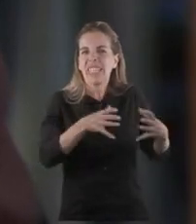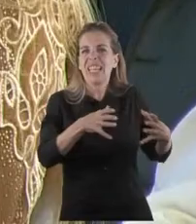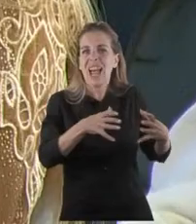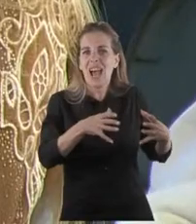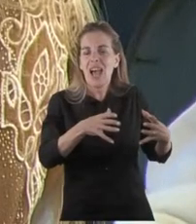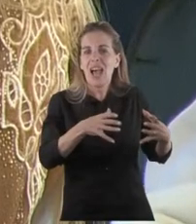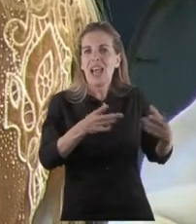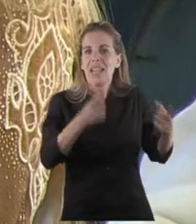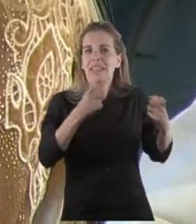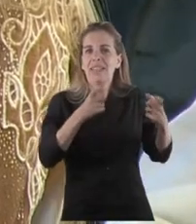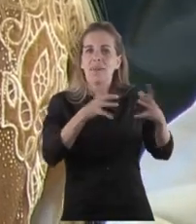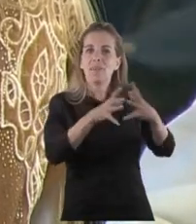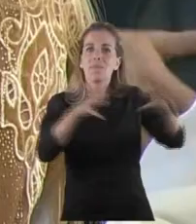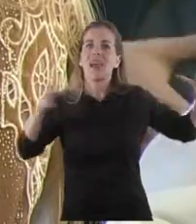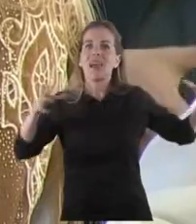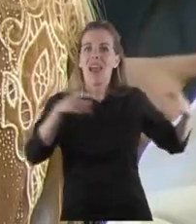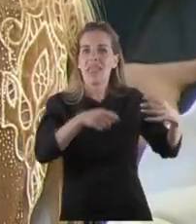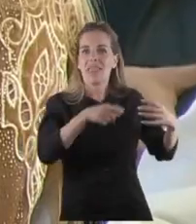capacidad energética.